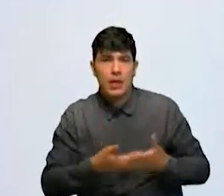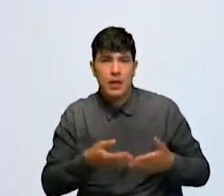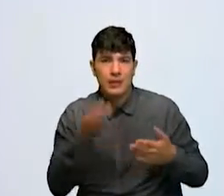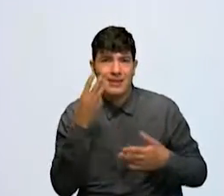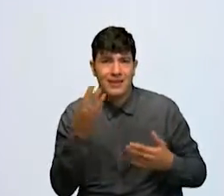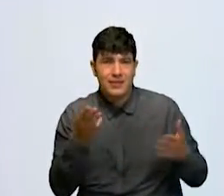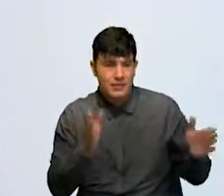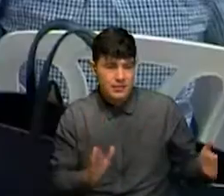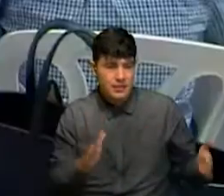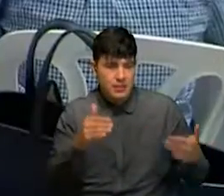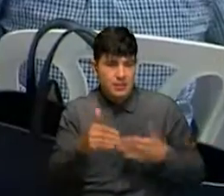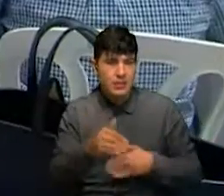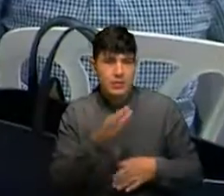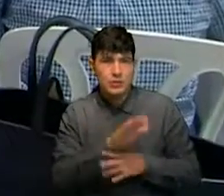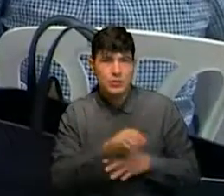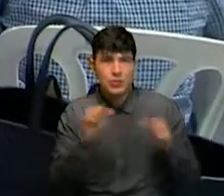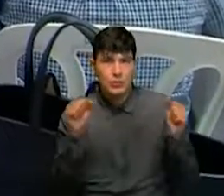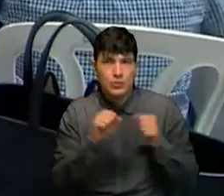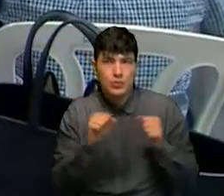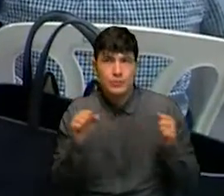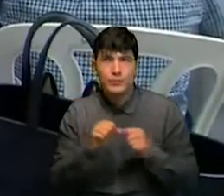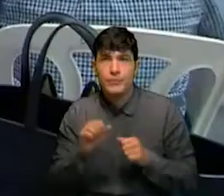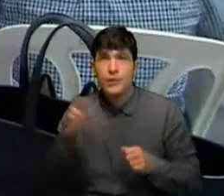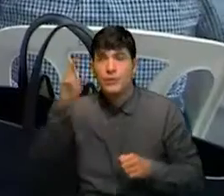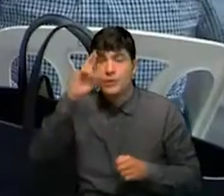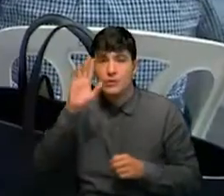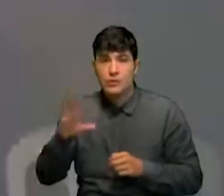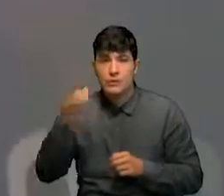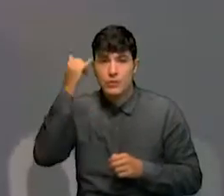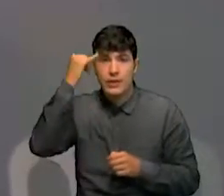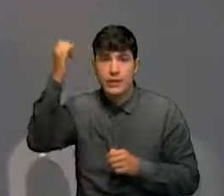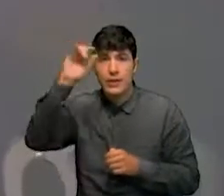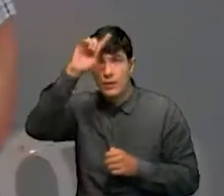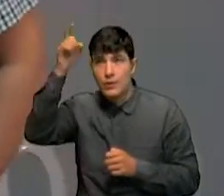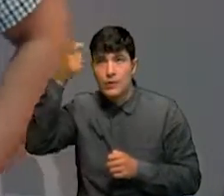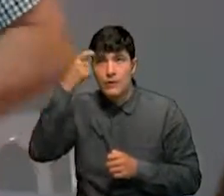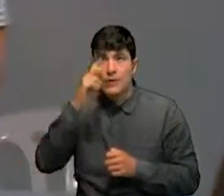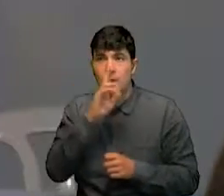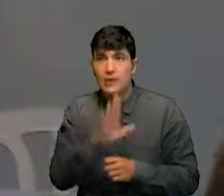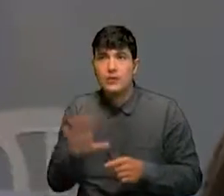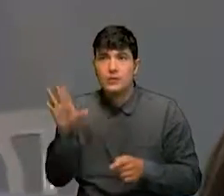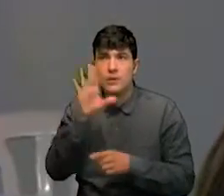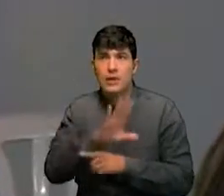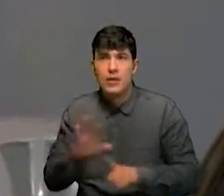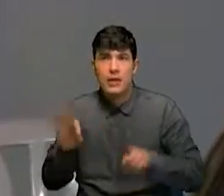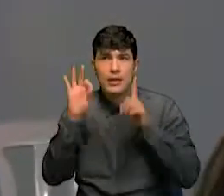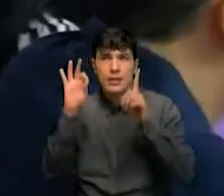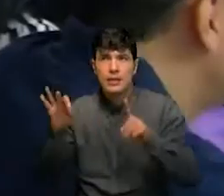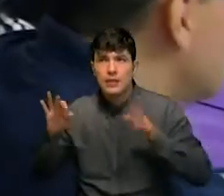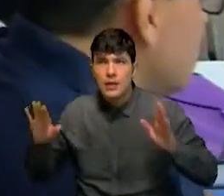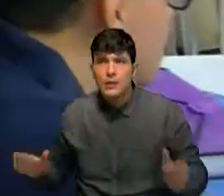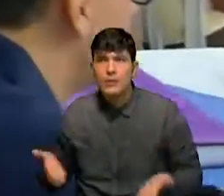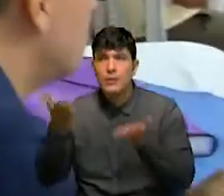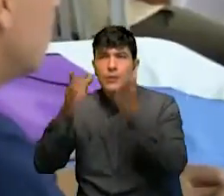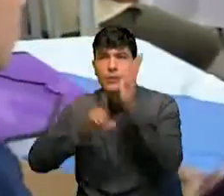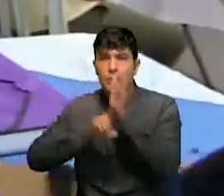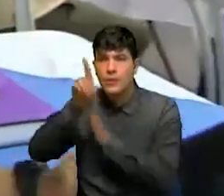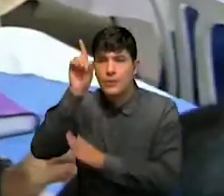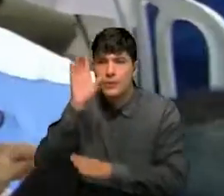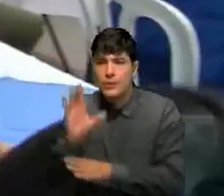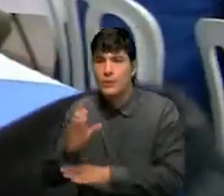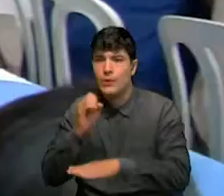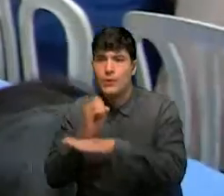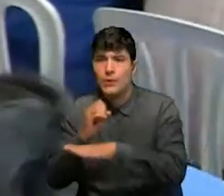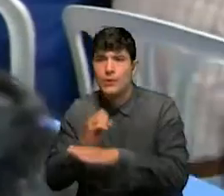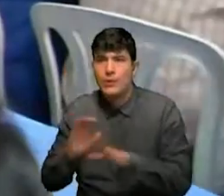3 tanques de congelación. La iniciativa del Gobierno Nacional garantiza la estabilidad, el crecimiento y el desarrollo de estas